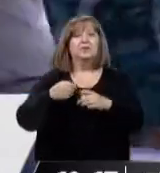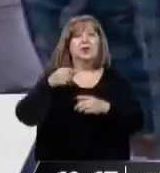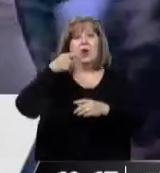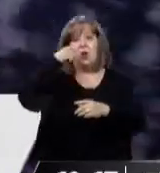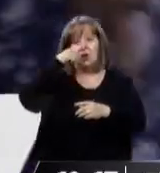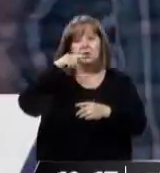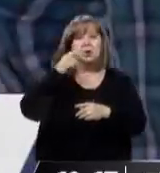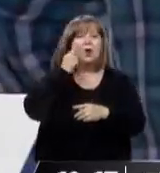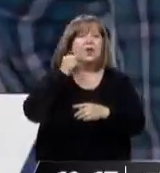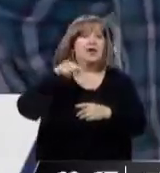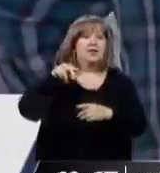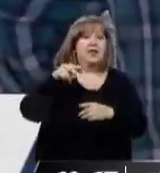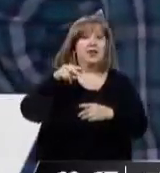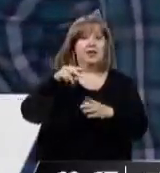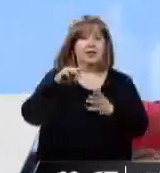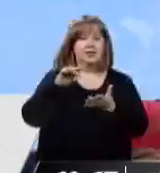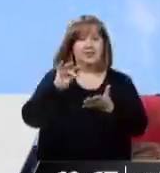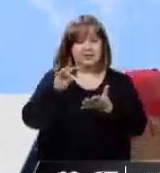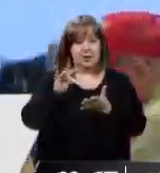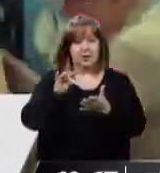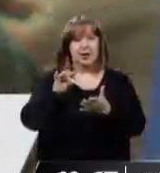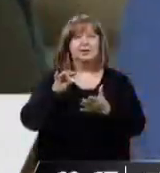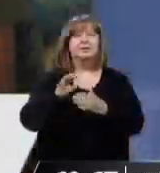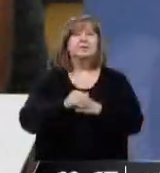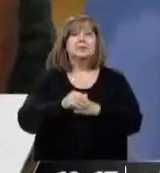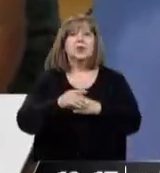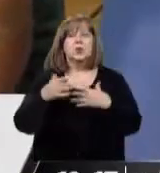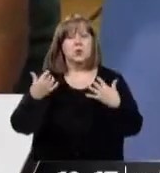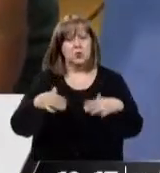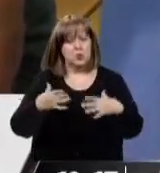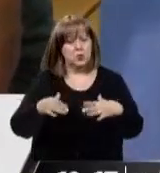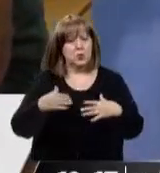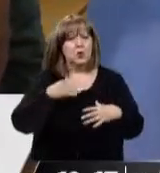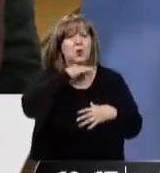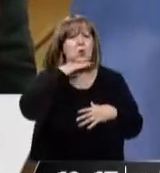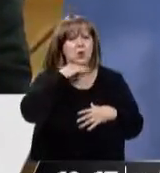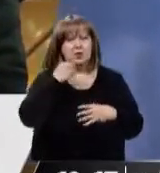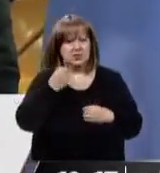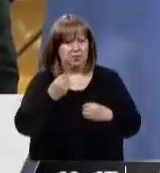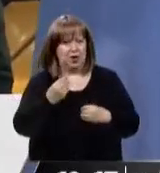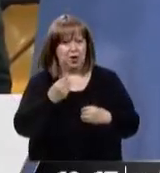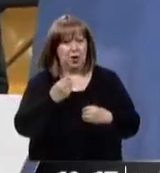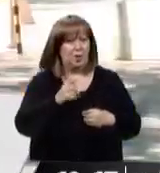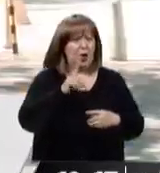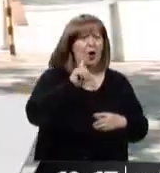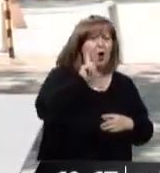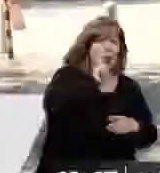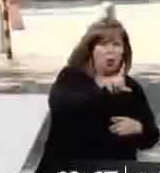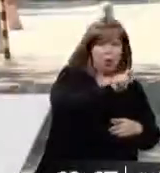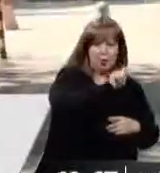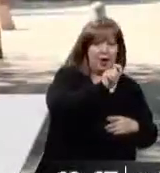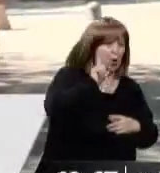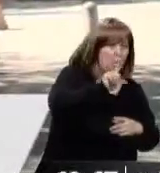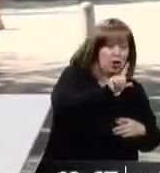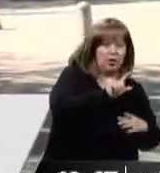último día hábil antes de diciembre. Ahora, es tremendo, ¿no? Porque van a cobrar sus incrementos de julio en diciembre. Claro. Hasta julio todavía